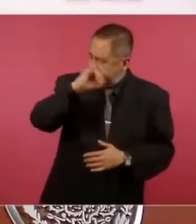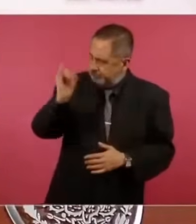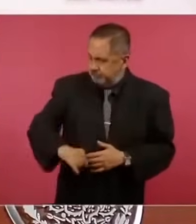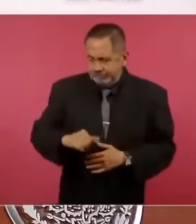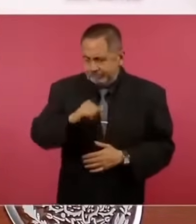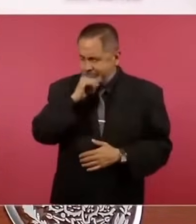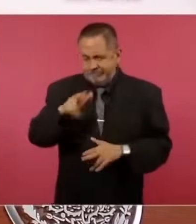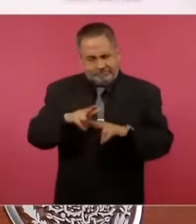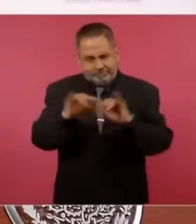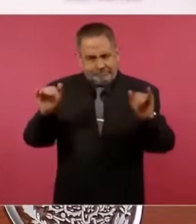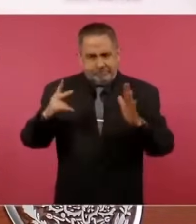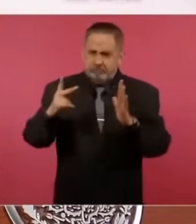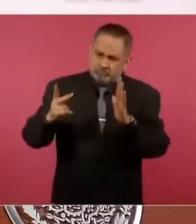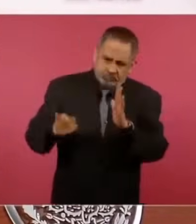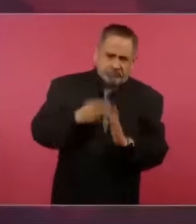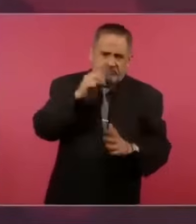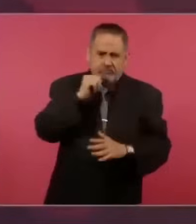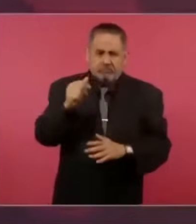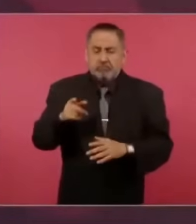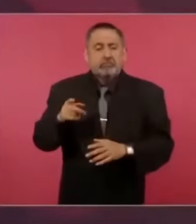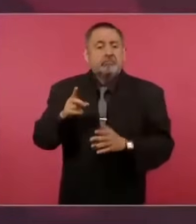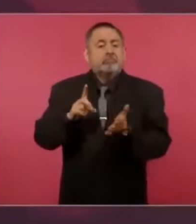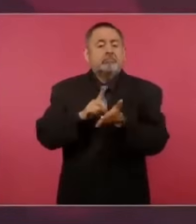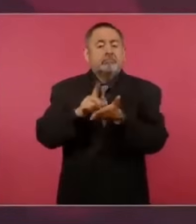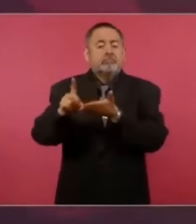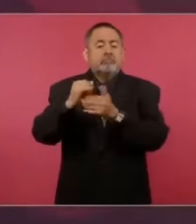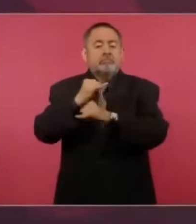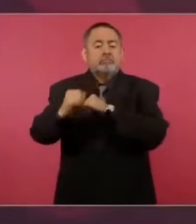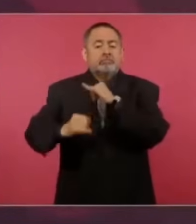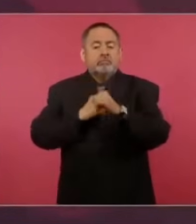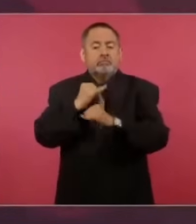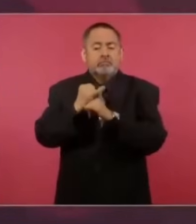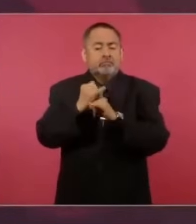se vuelva a violar el derecho internacional